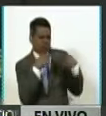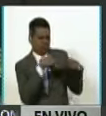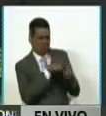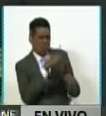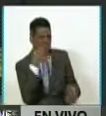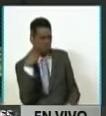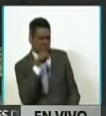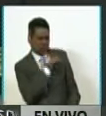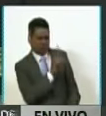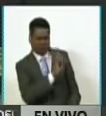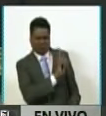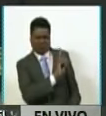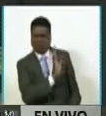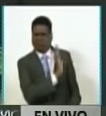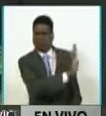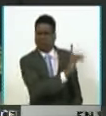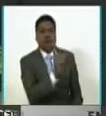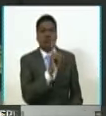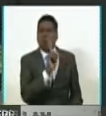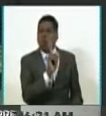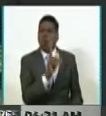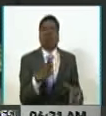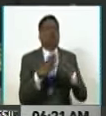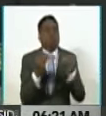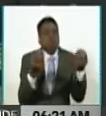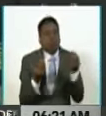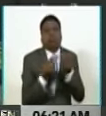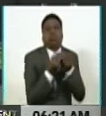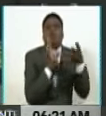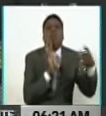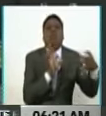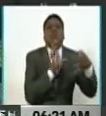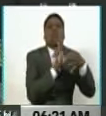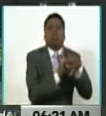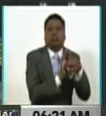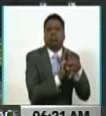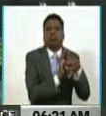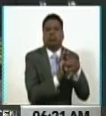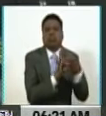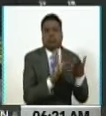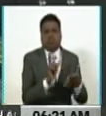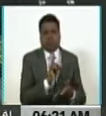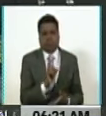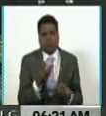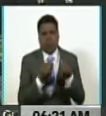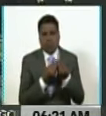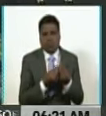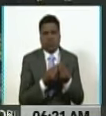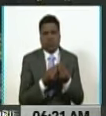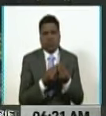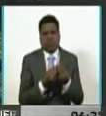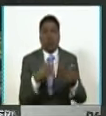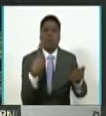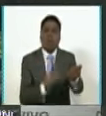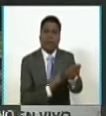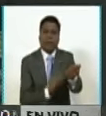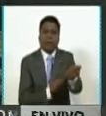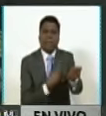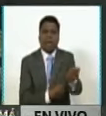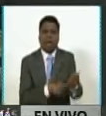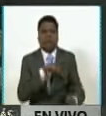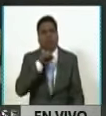desigualdades. Y como decía Zamora después de Santa Inés, comenzamos a vernos como hermanos, de